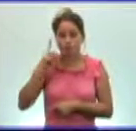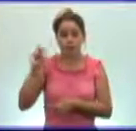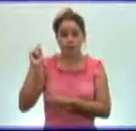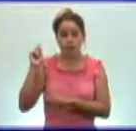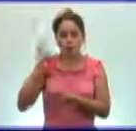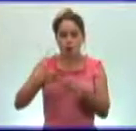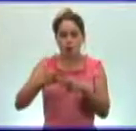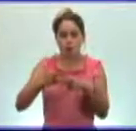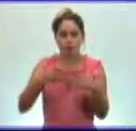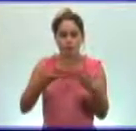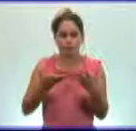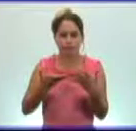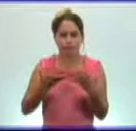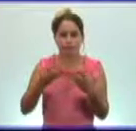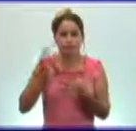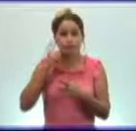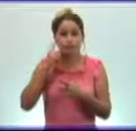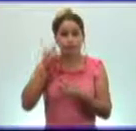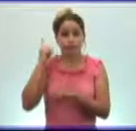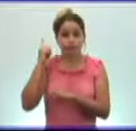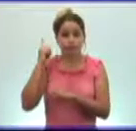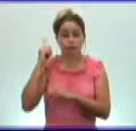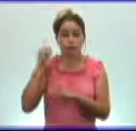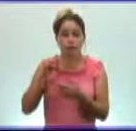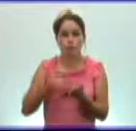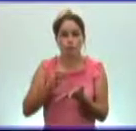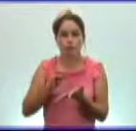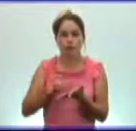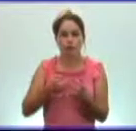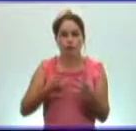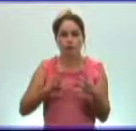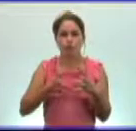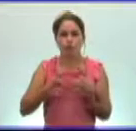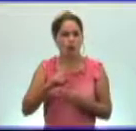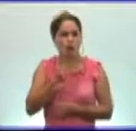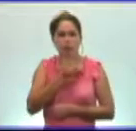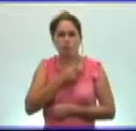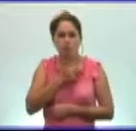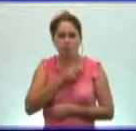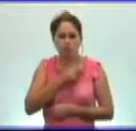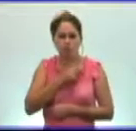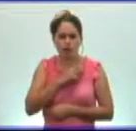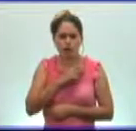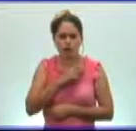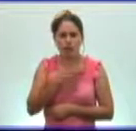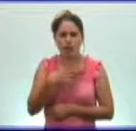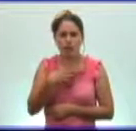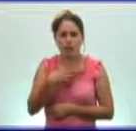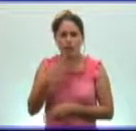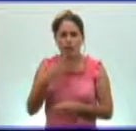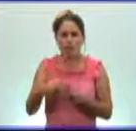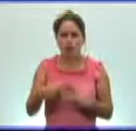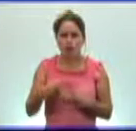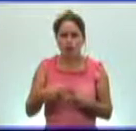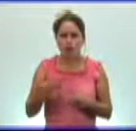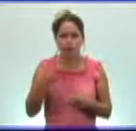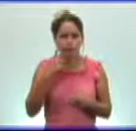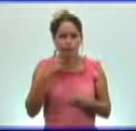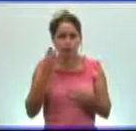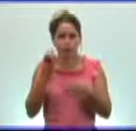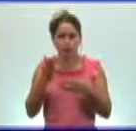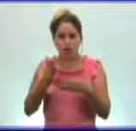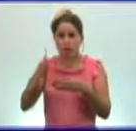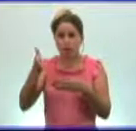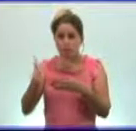hidruro de calcio. A la hora de escribir la fórmula es muy sencillo. Teniendo el nombre, analizando de derecha